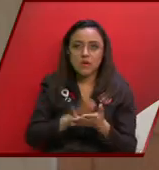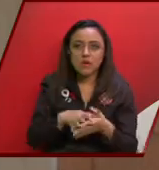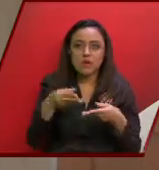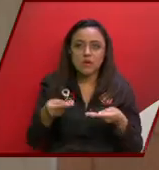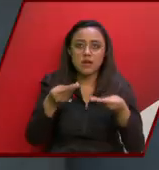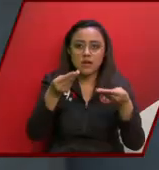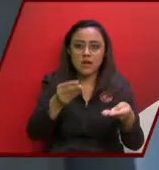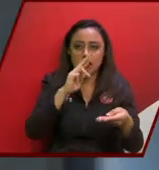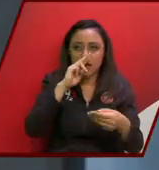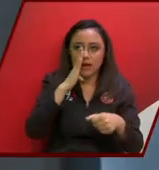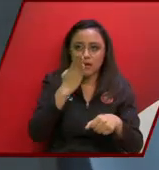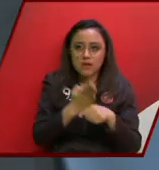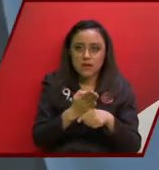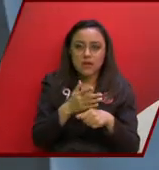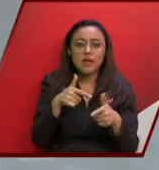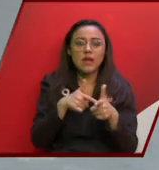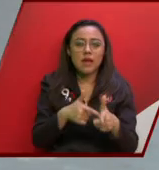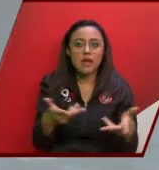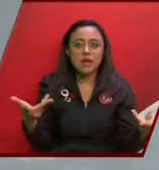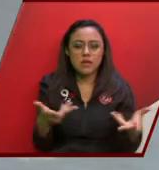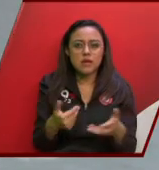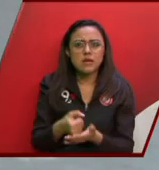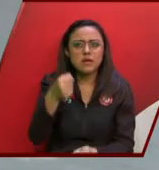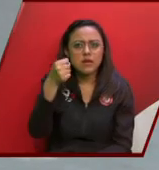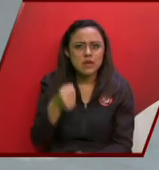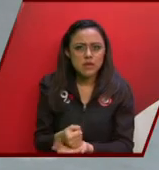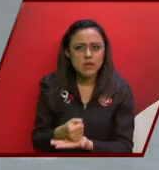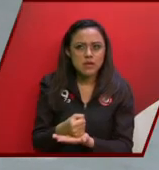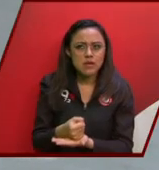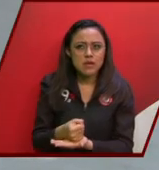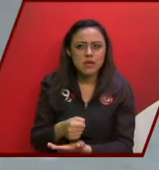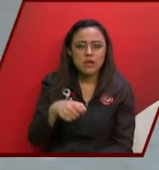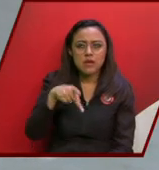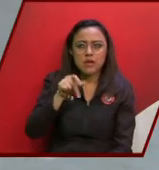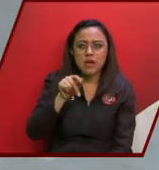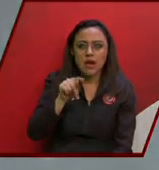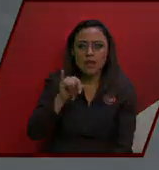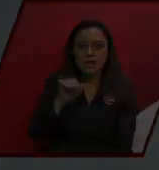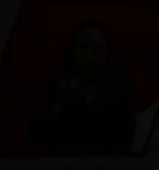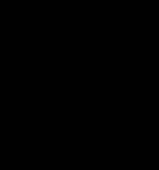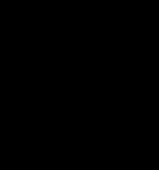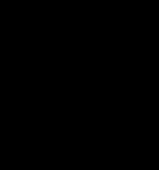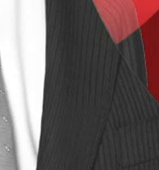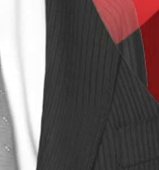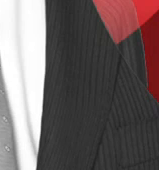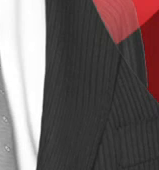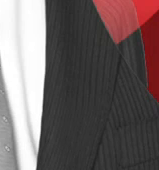correspondiente a su carrera técnica. Para A Quien Corresponda, Katia Torres.